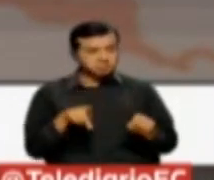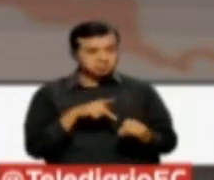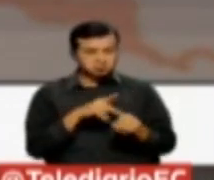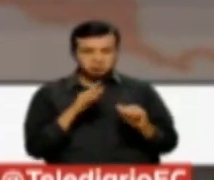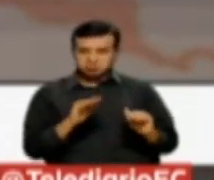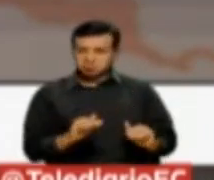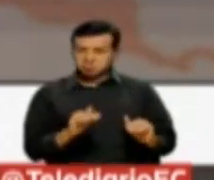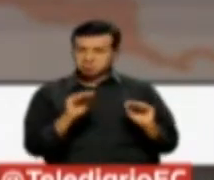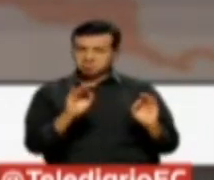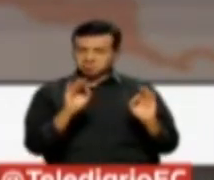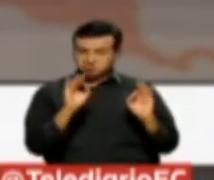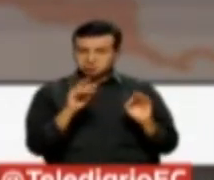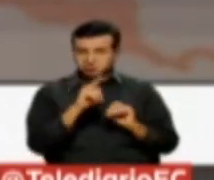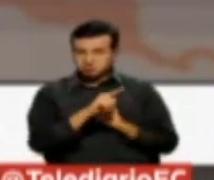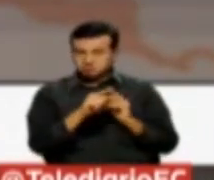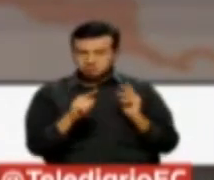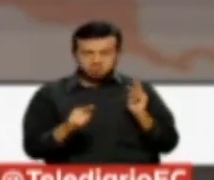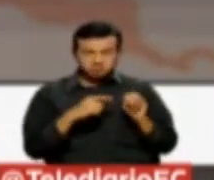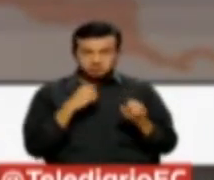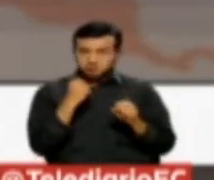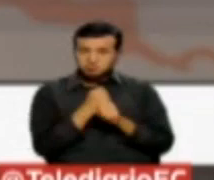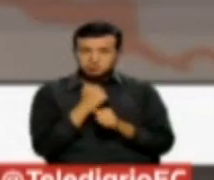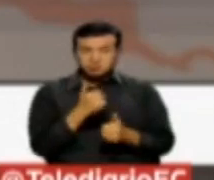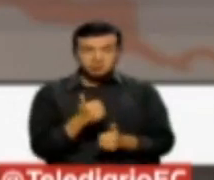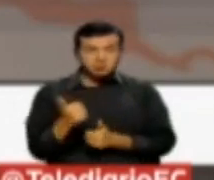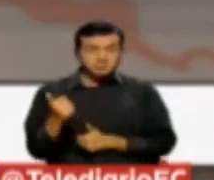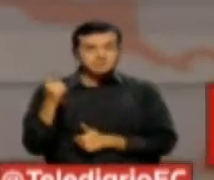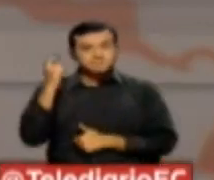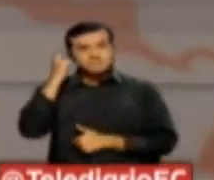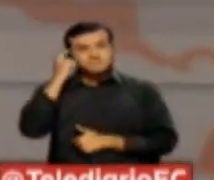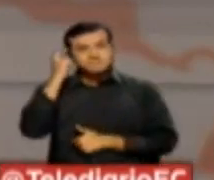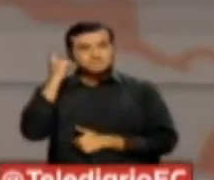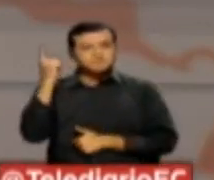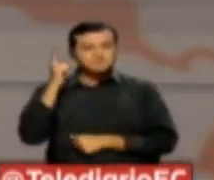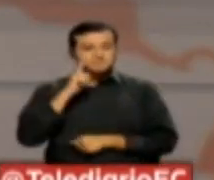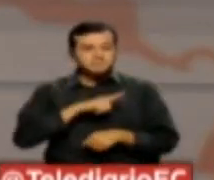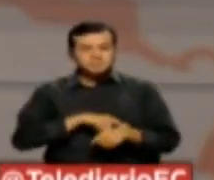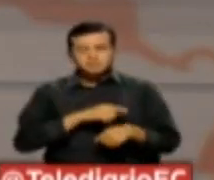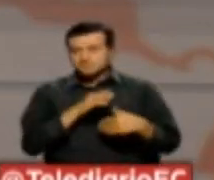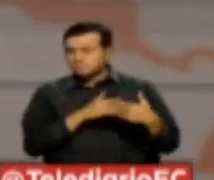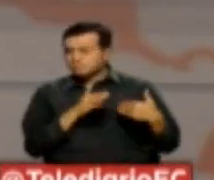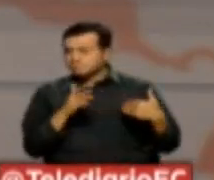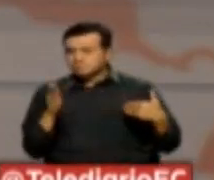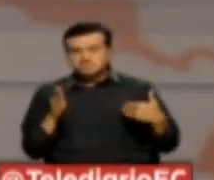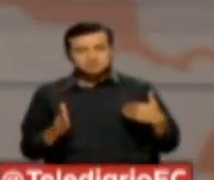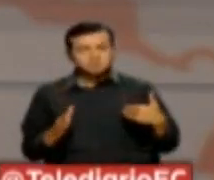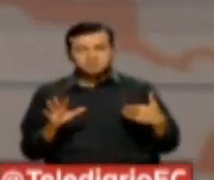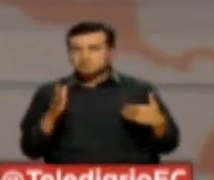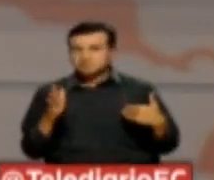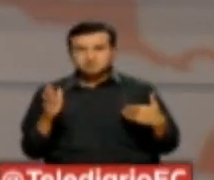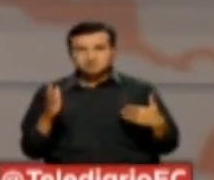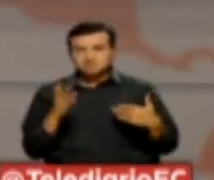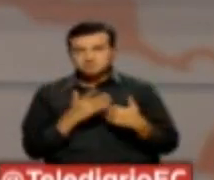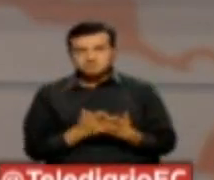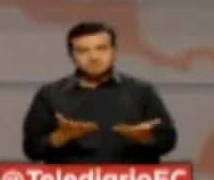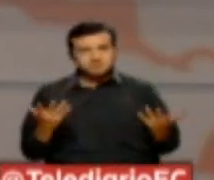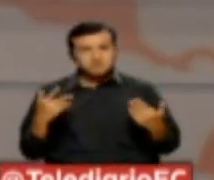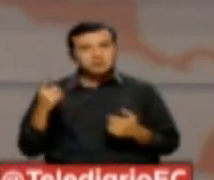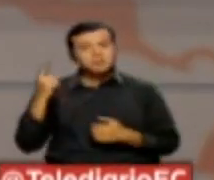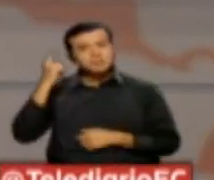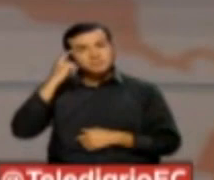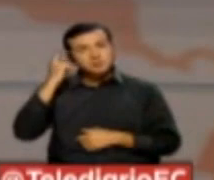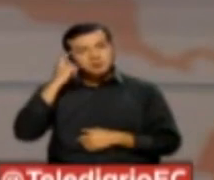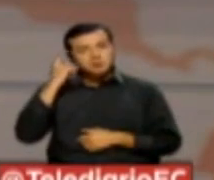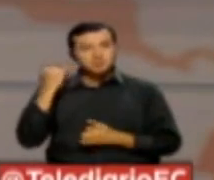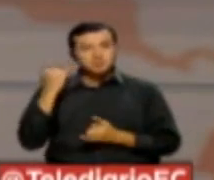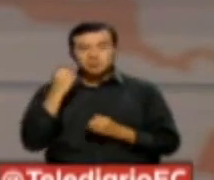que podían hacer una gran labor pero a mí me parece que el tiempo no les permitió hacer eso yo creo que